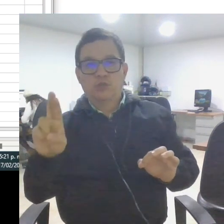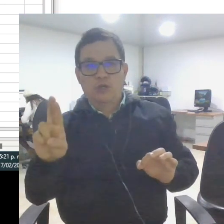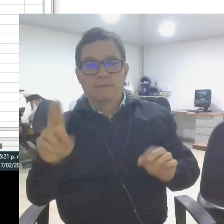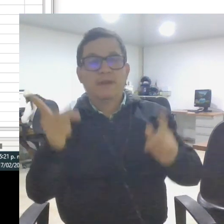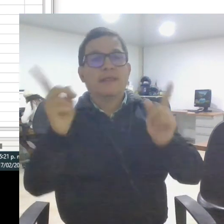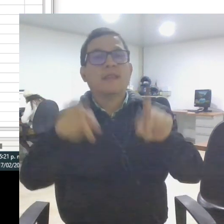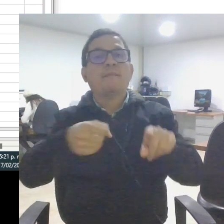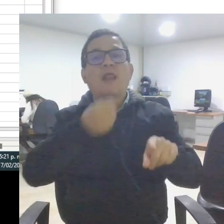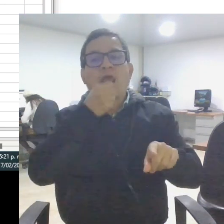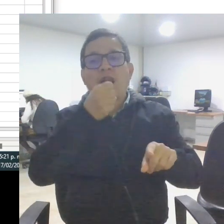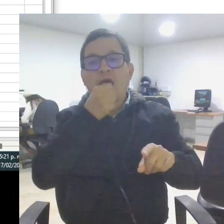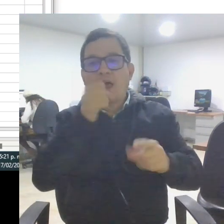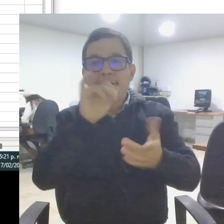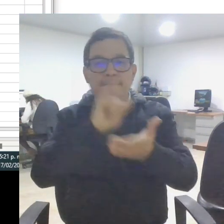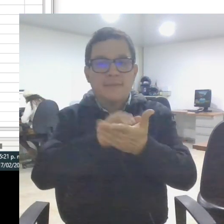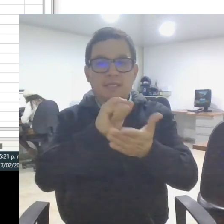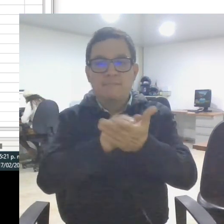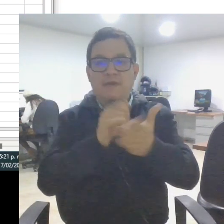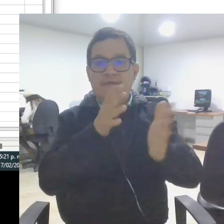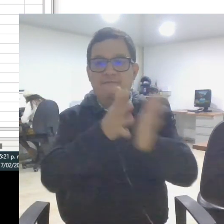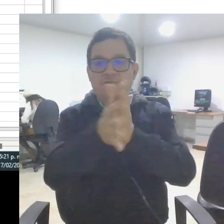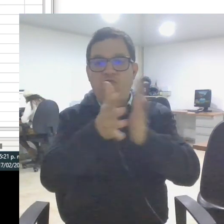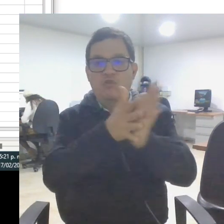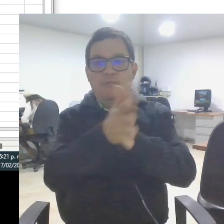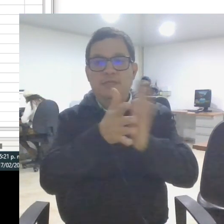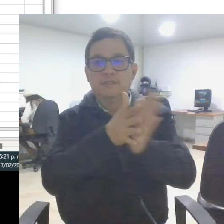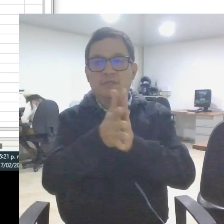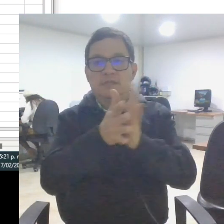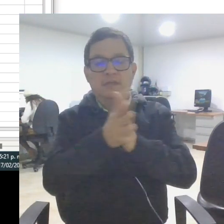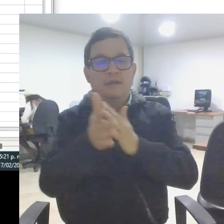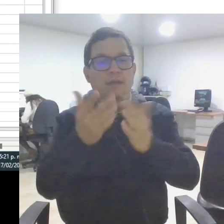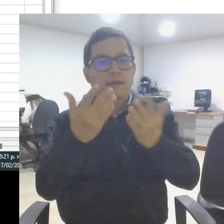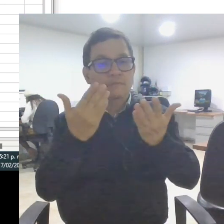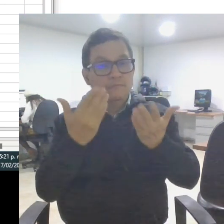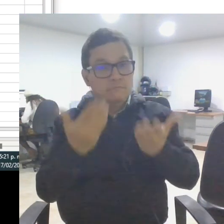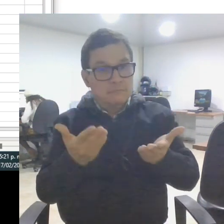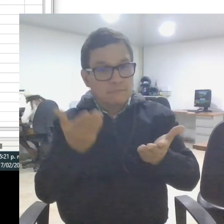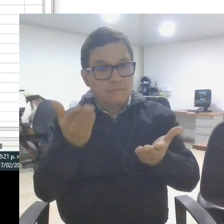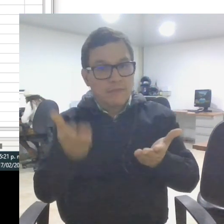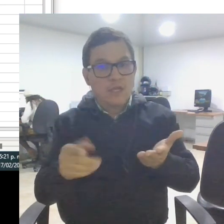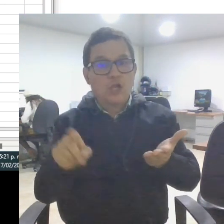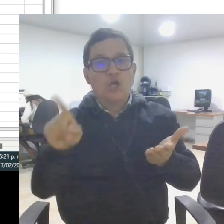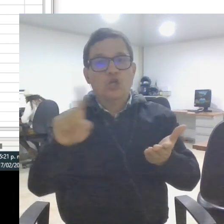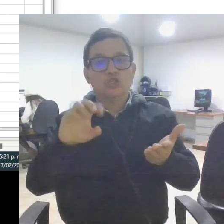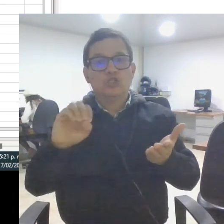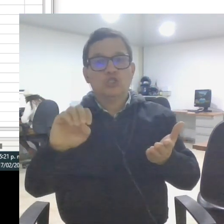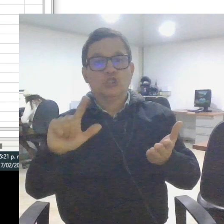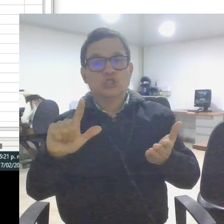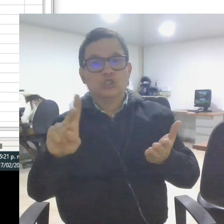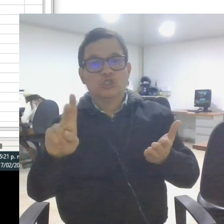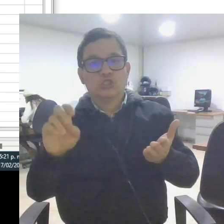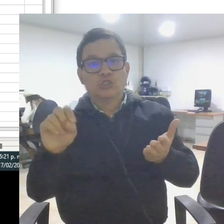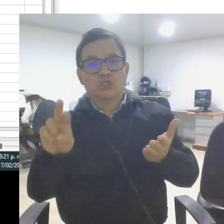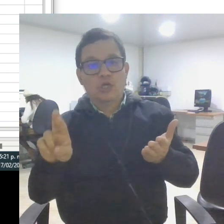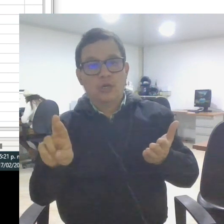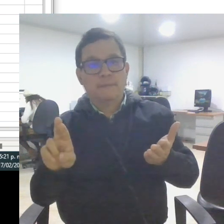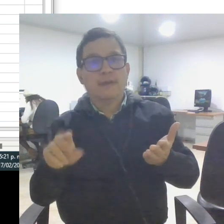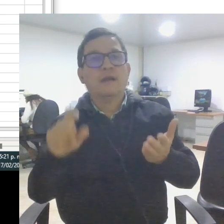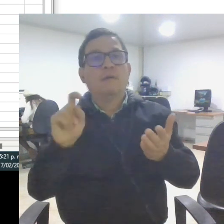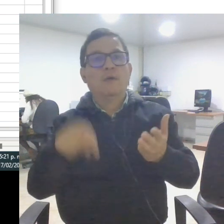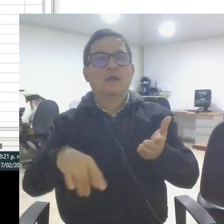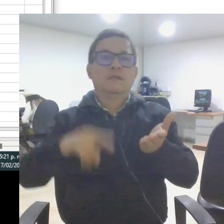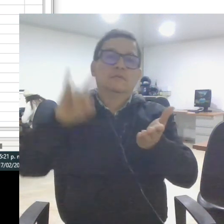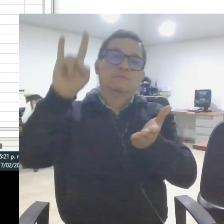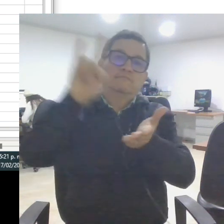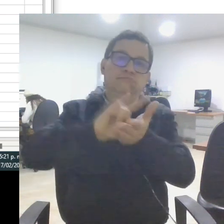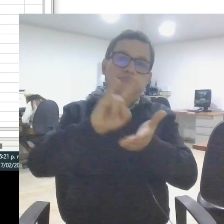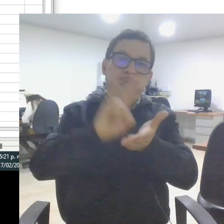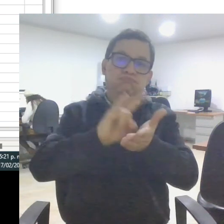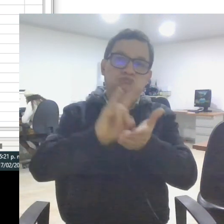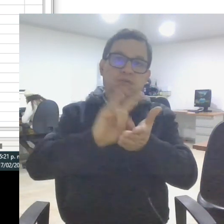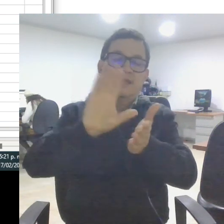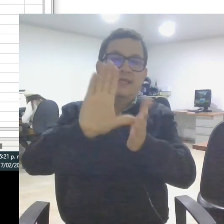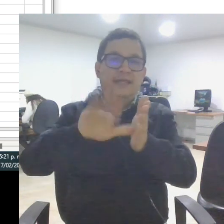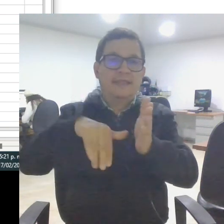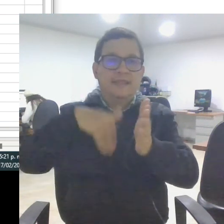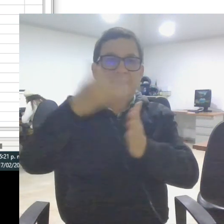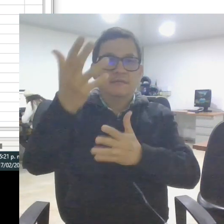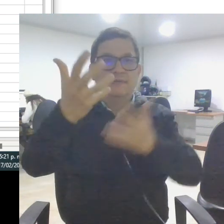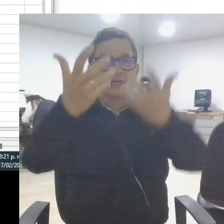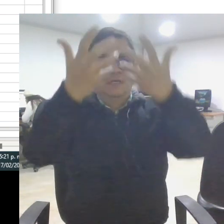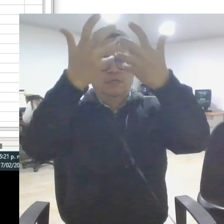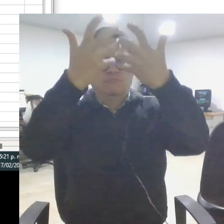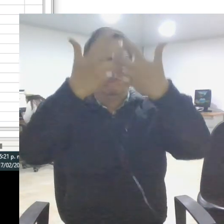información. En este caso, para Solver se puede descargar y posteriormente se ejecuta a través